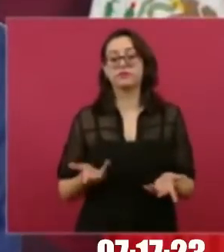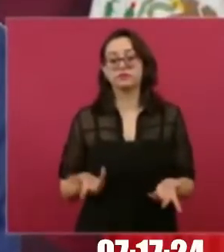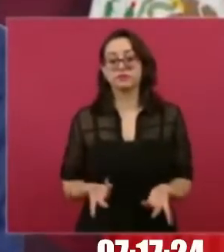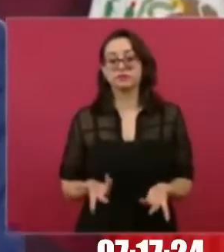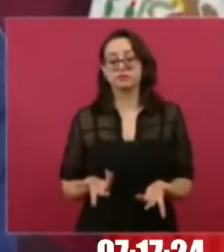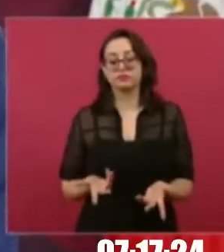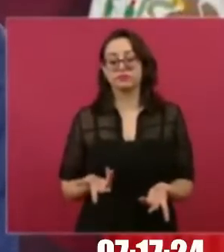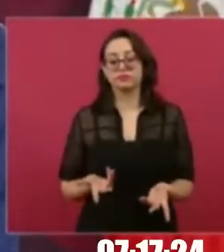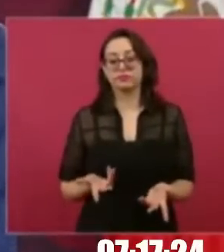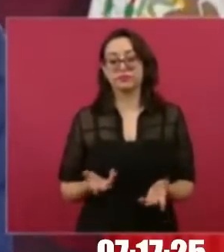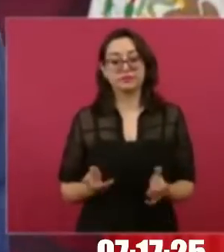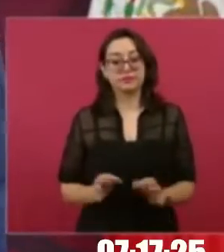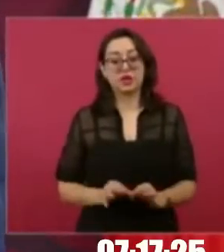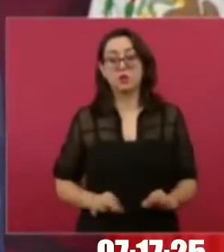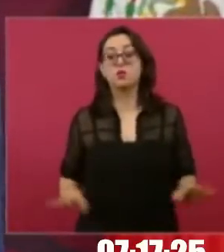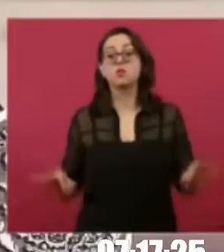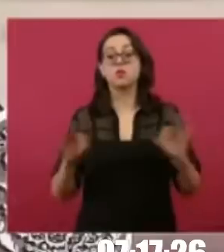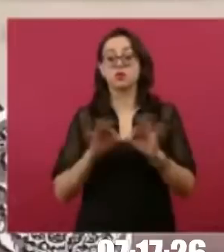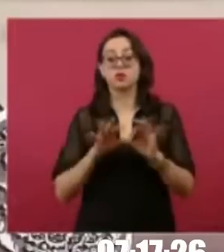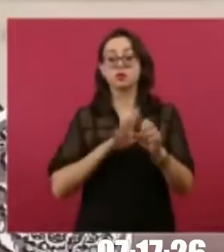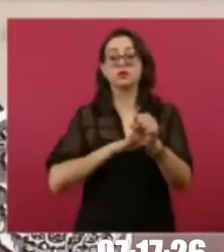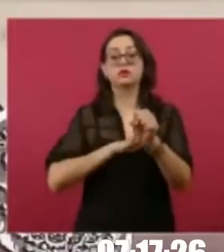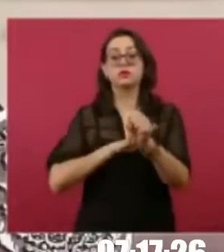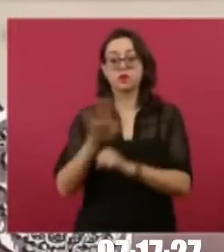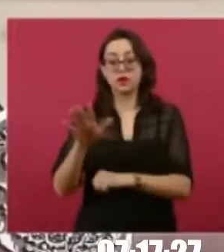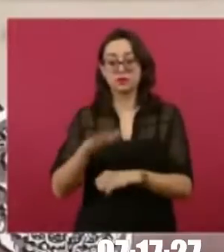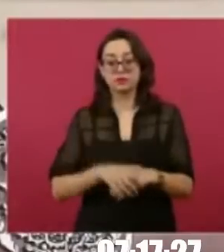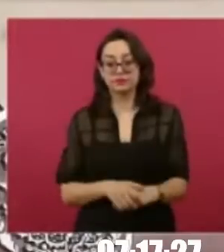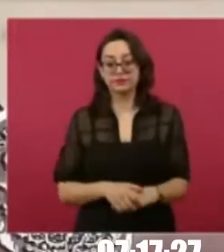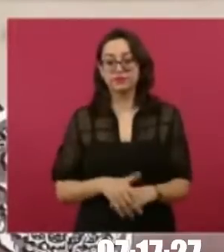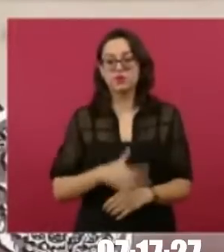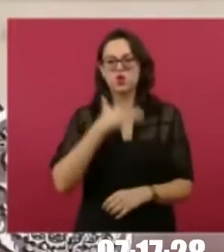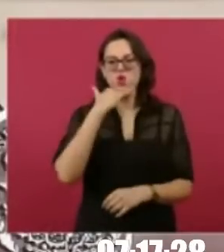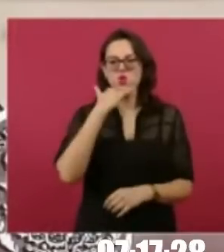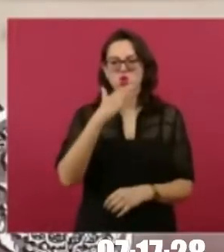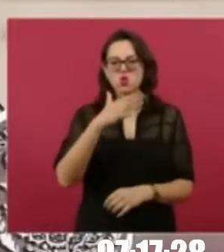que se cortó de Tajo con la corrupción